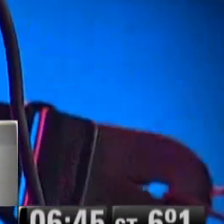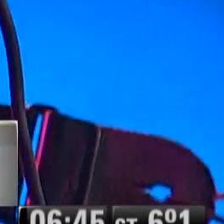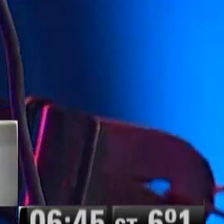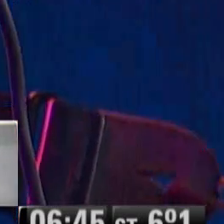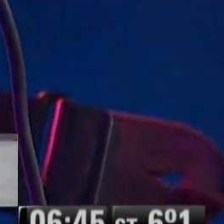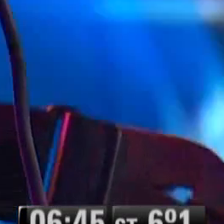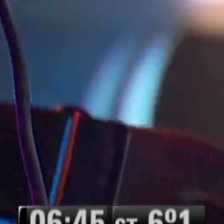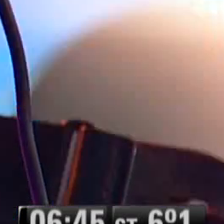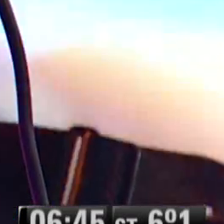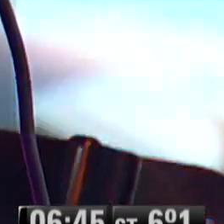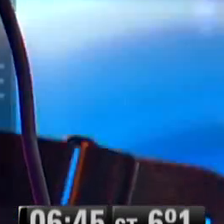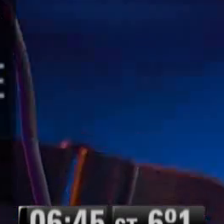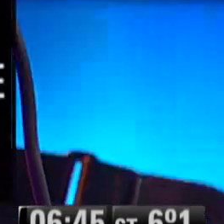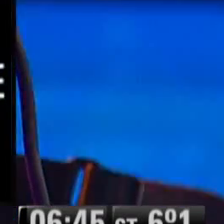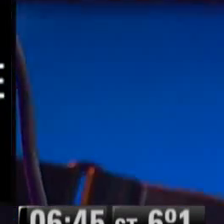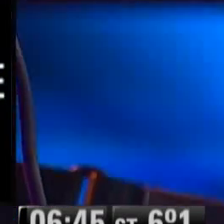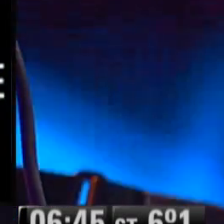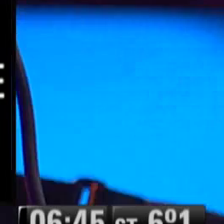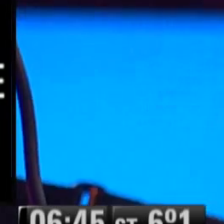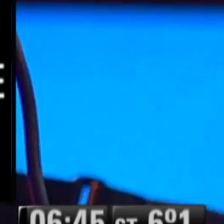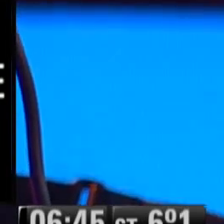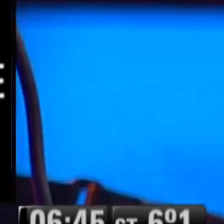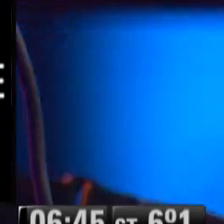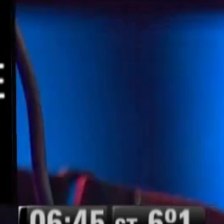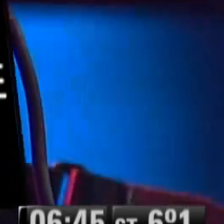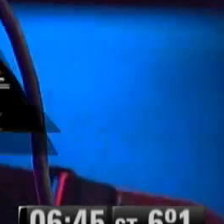desaparecer. La persona que amas puede